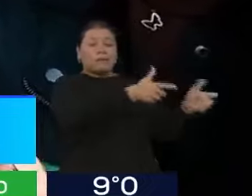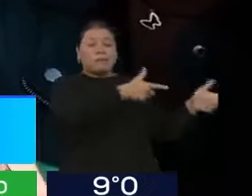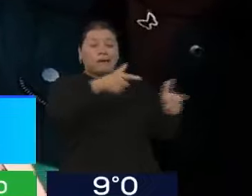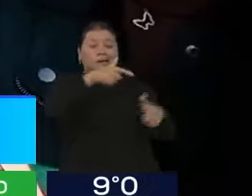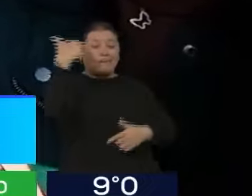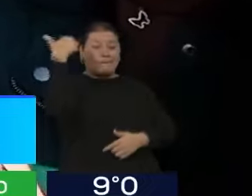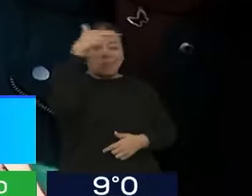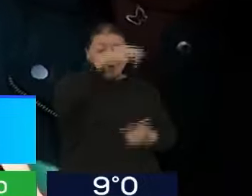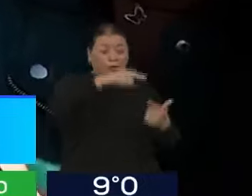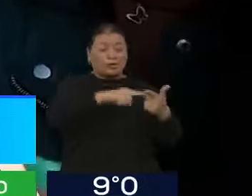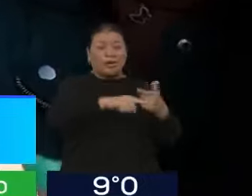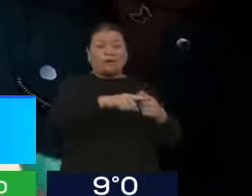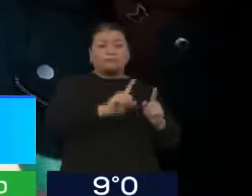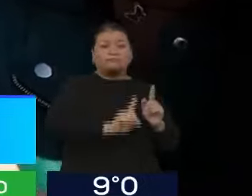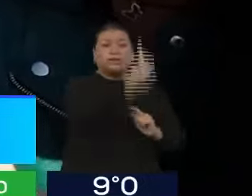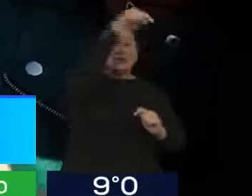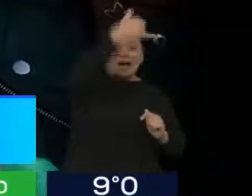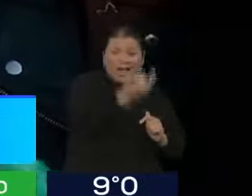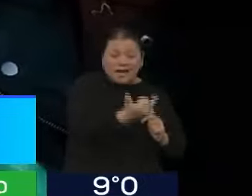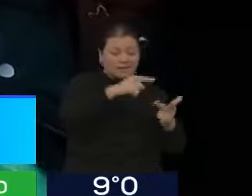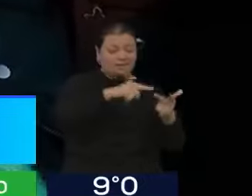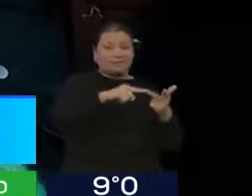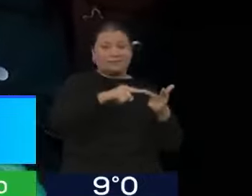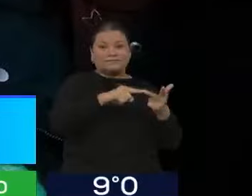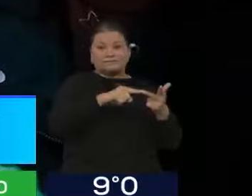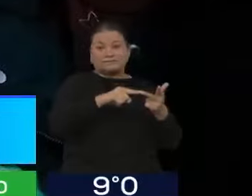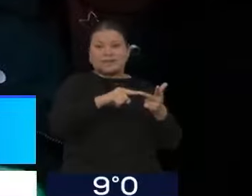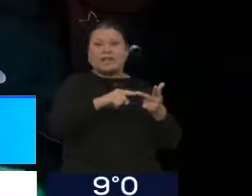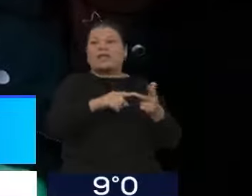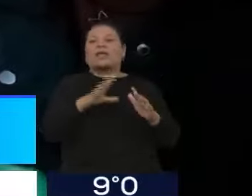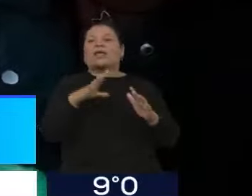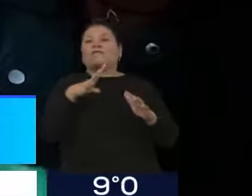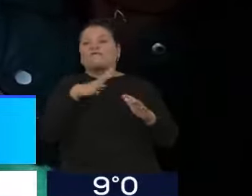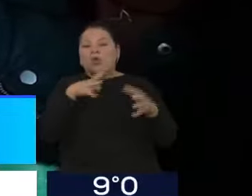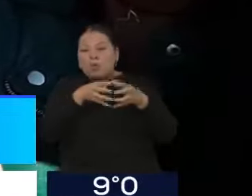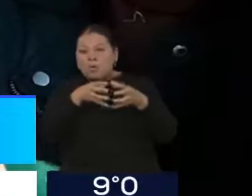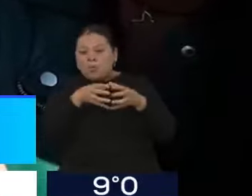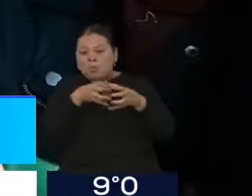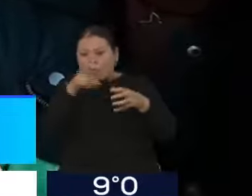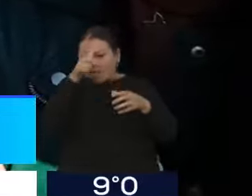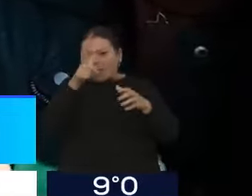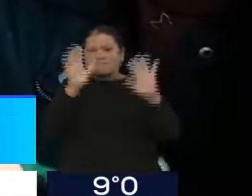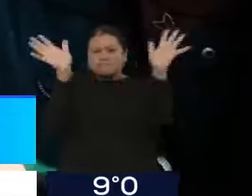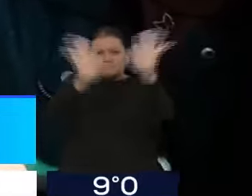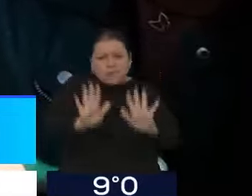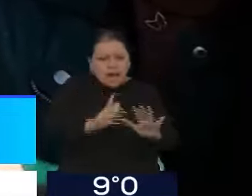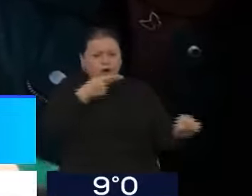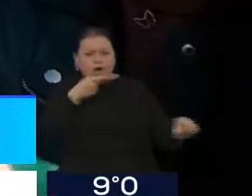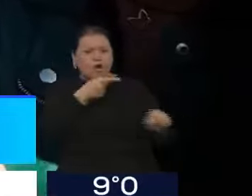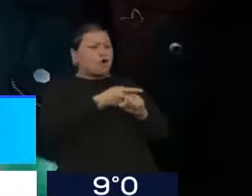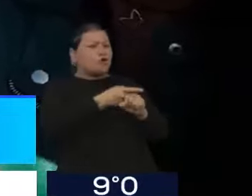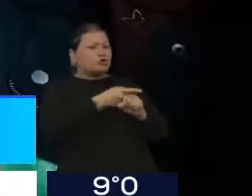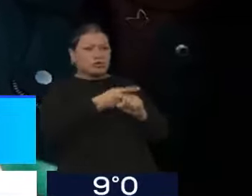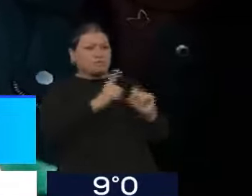drones kamikaze, tienen misiles y claramente las fuerzas de seguridad no están preparadas para combatir al narcotráfico en estas